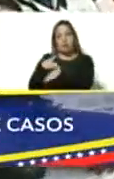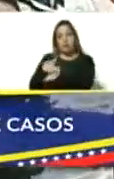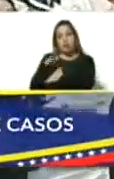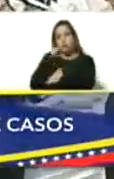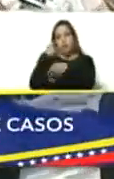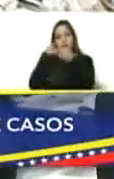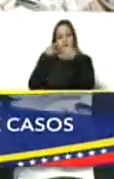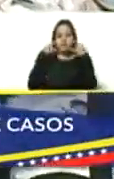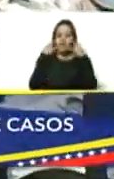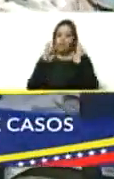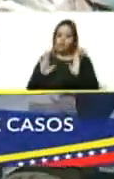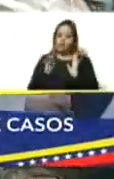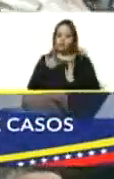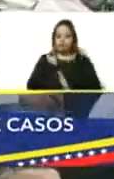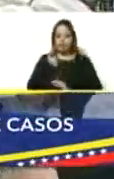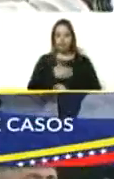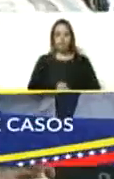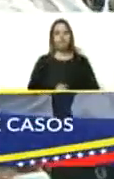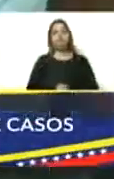puesto.